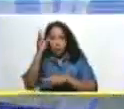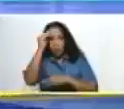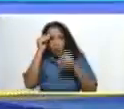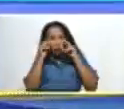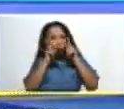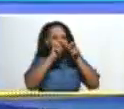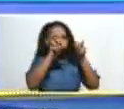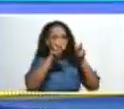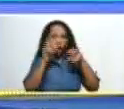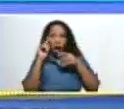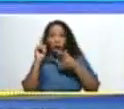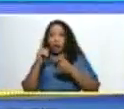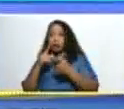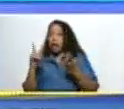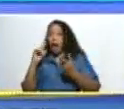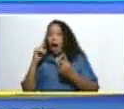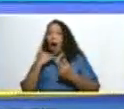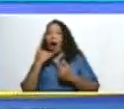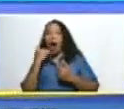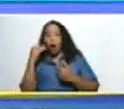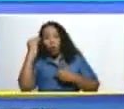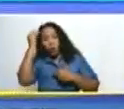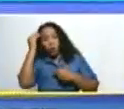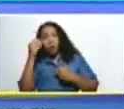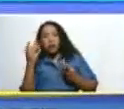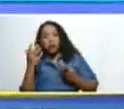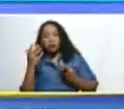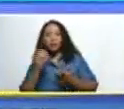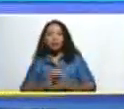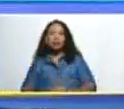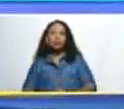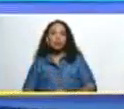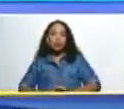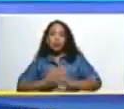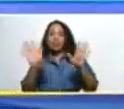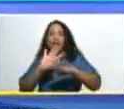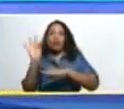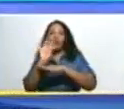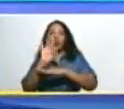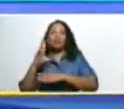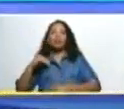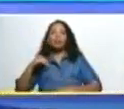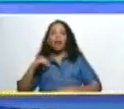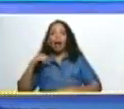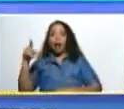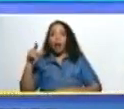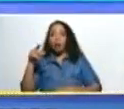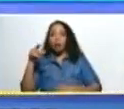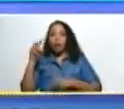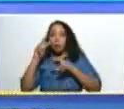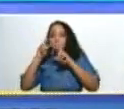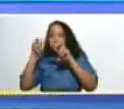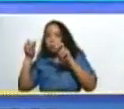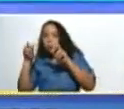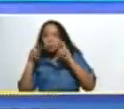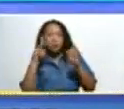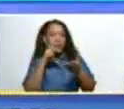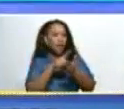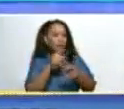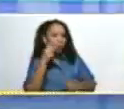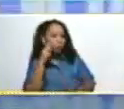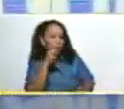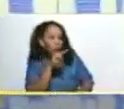sin descartar ninguna hipótesis. Pero ya el funcionario, el 6CPC, es un sabueso. Llega y sabe qué